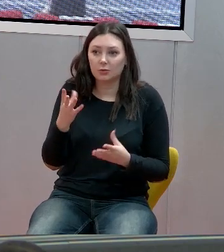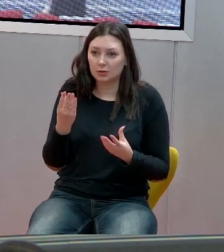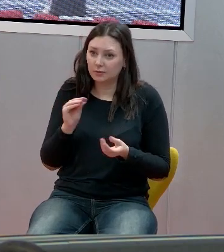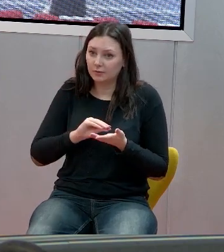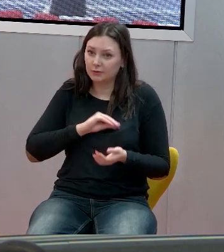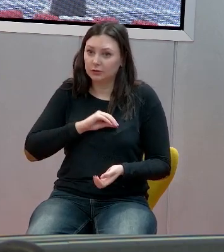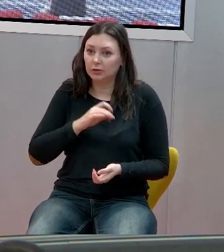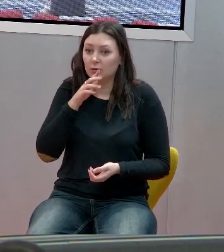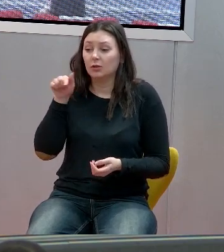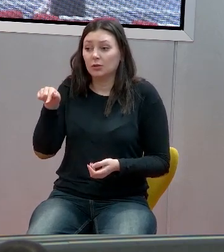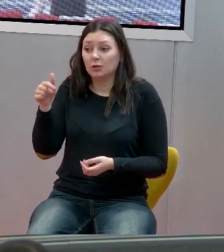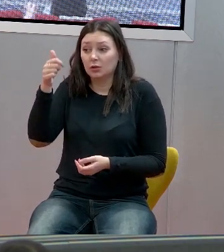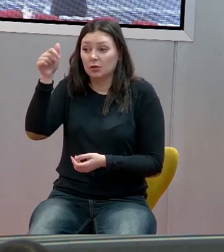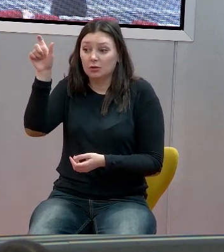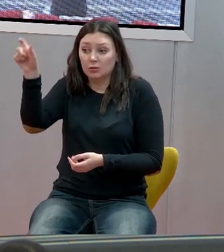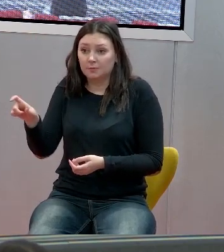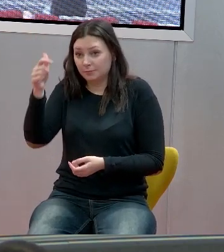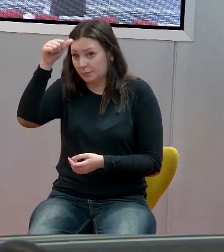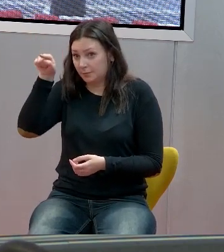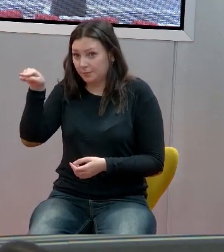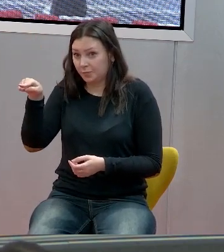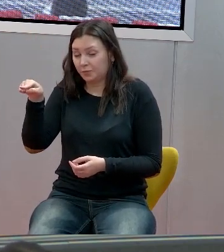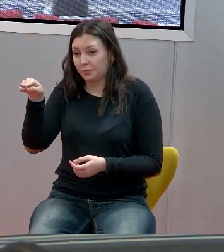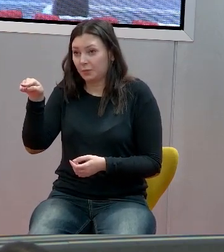varón autodeterminado mujer,